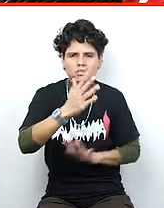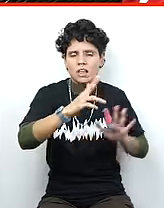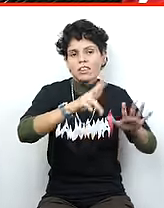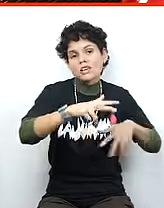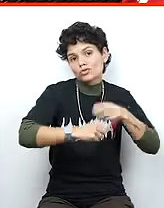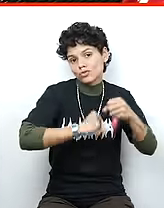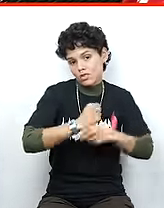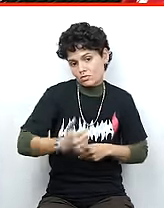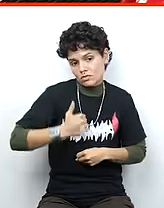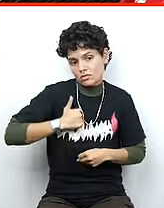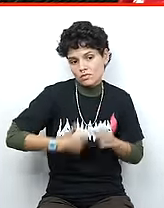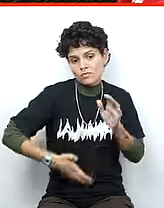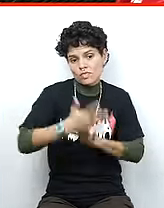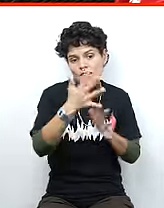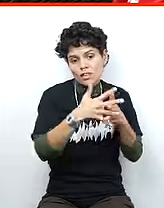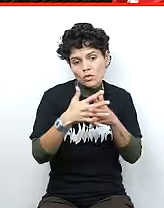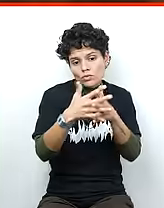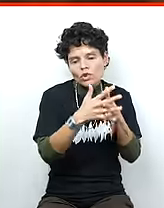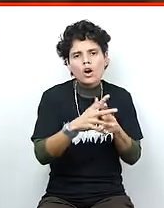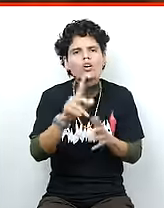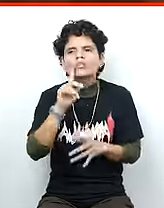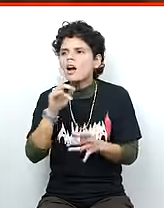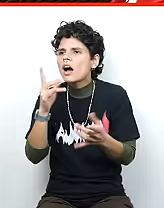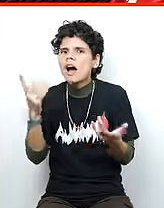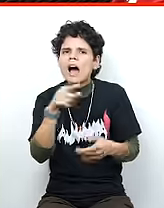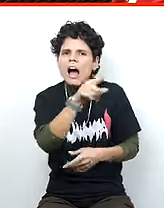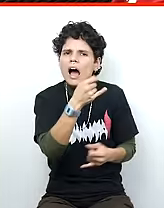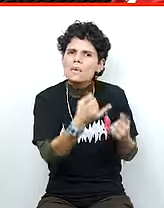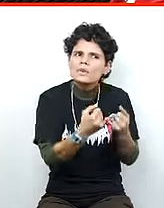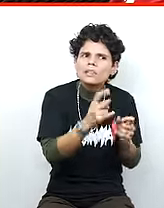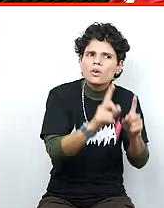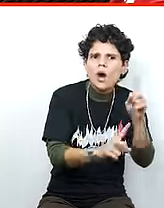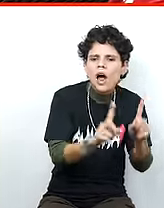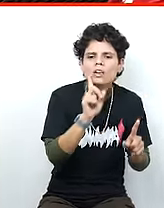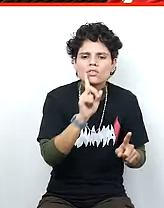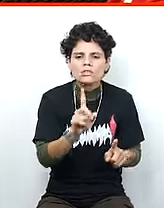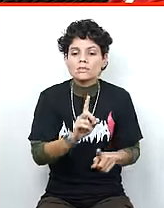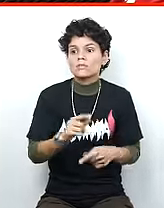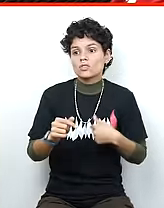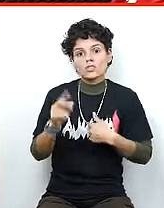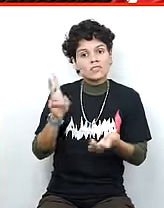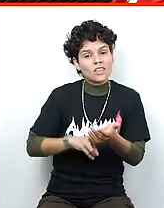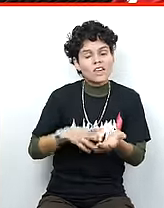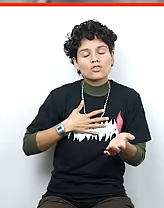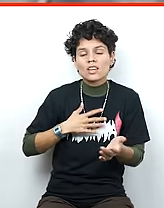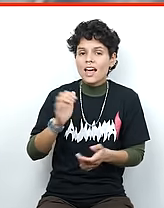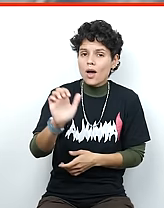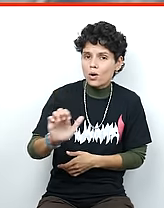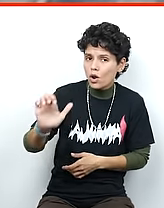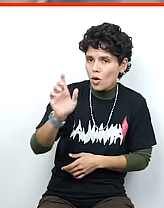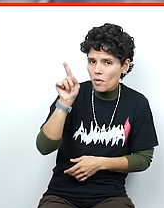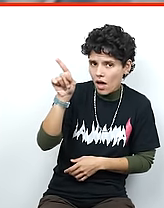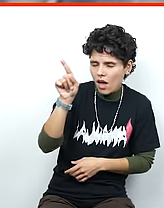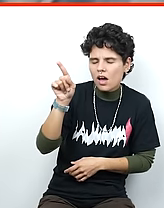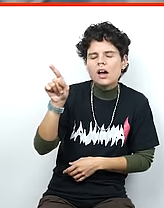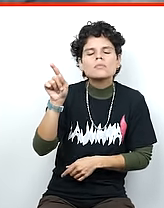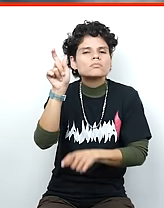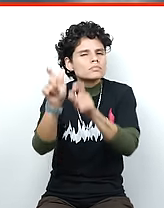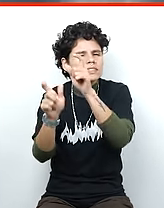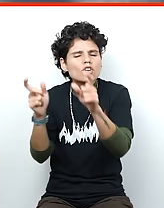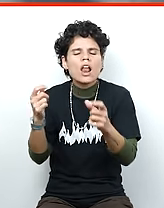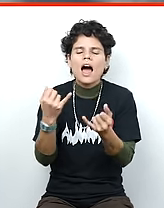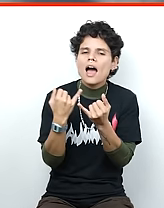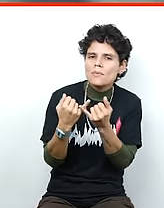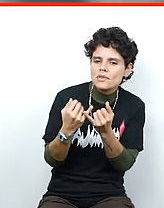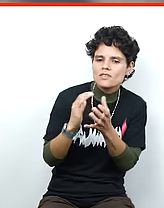18, y te fuiste a la vida, tenías un amigo, te estás esperando. Es que la verdad yo me iba a ir para Europa. Yo tenía compañeros en Europa que me estaban esperando